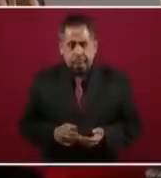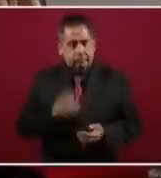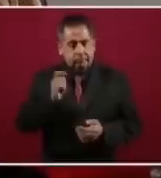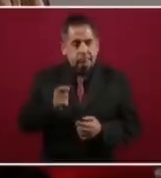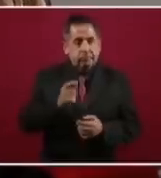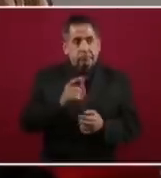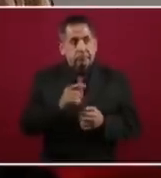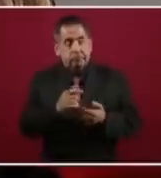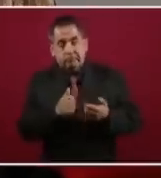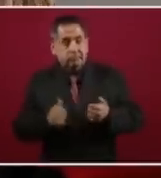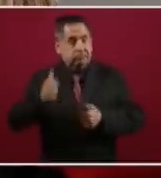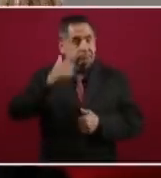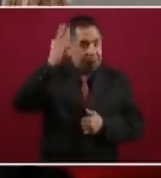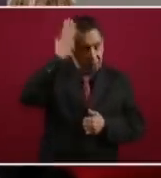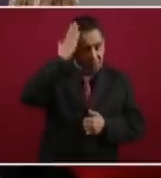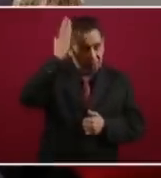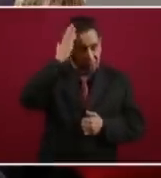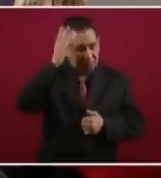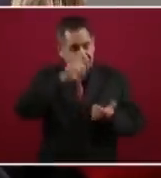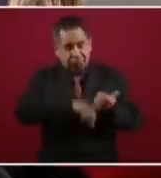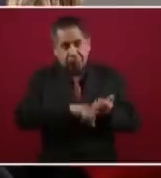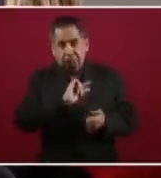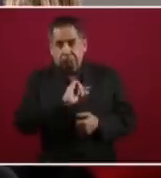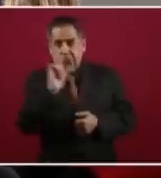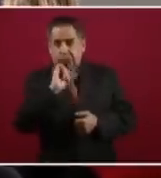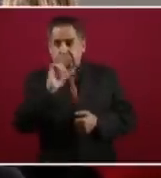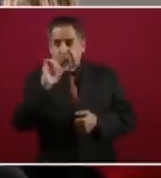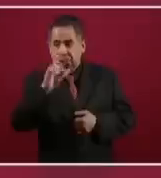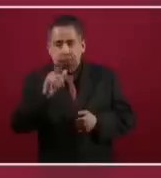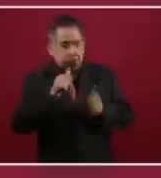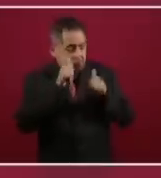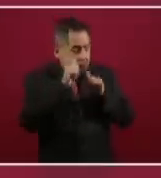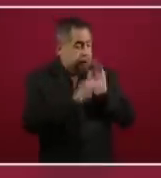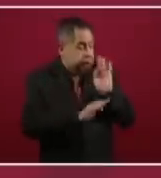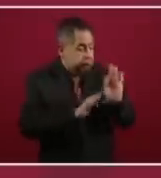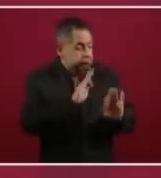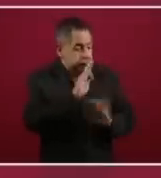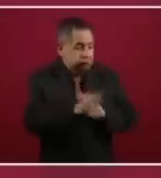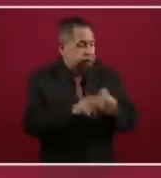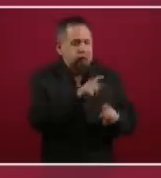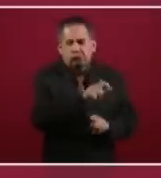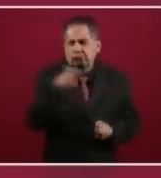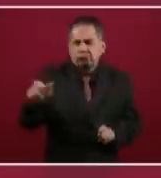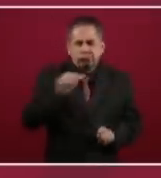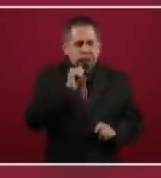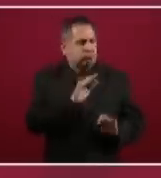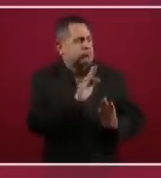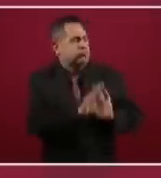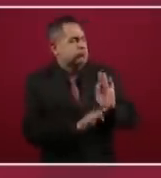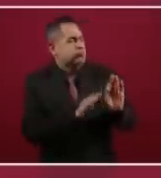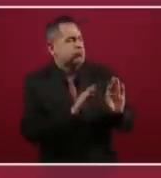de arriba estaban colmados de atenciones y de privilegios.